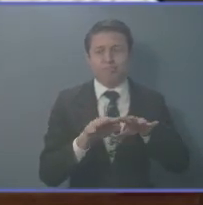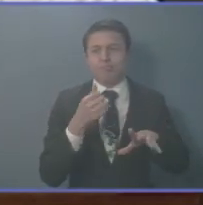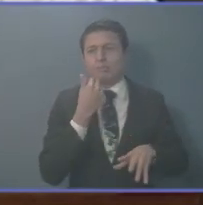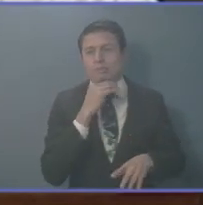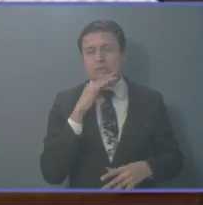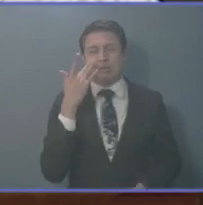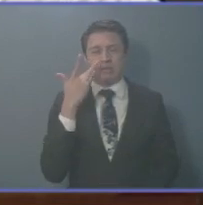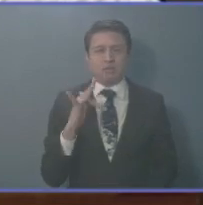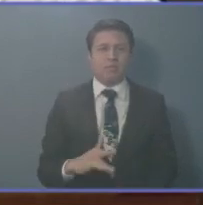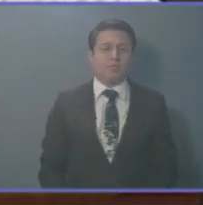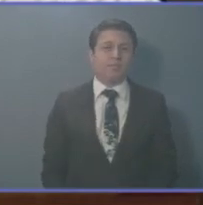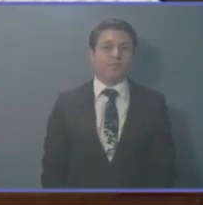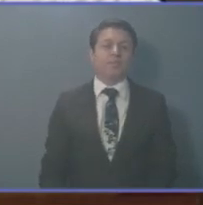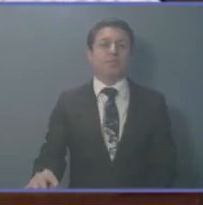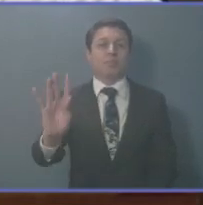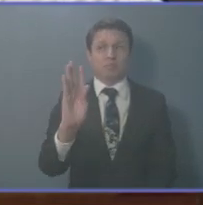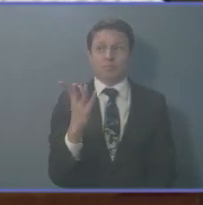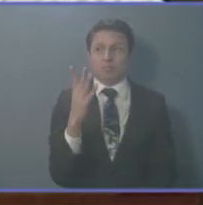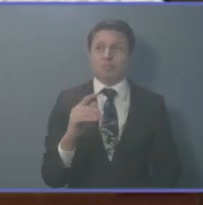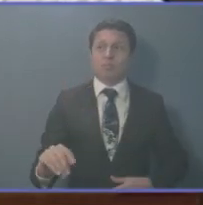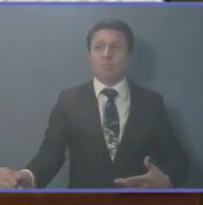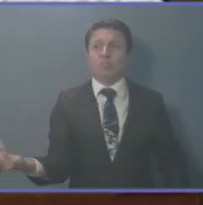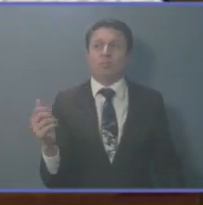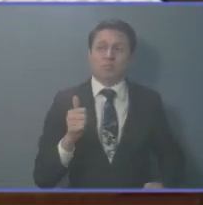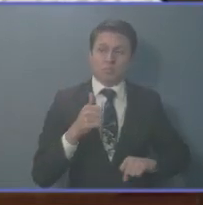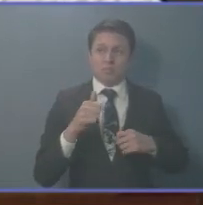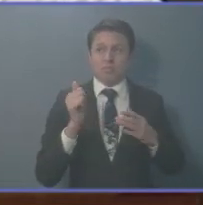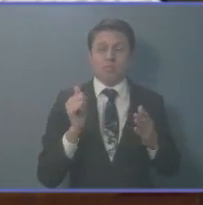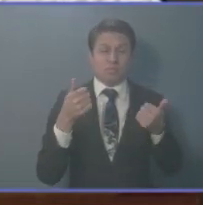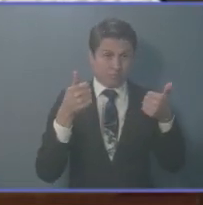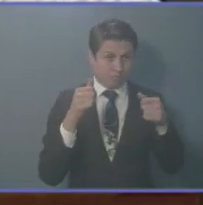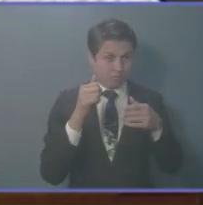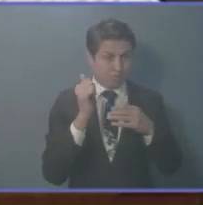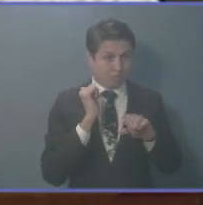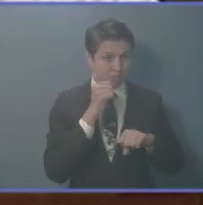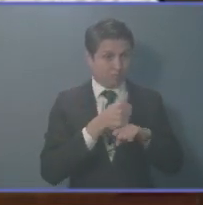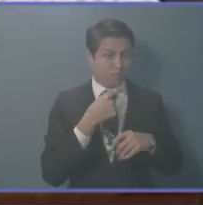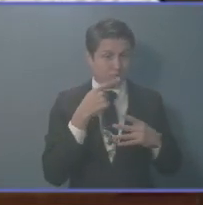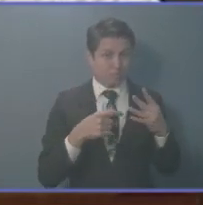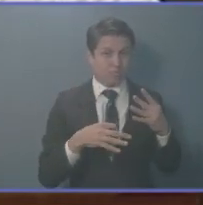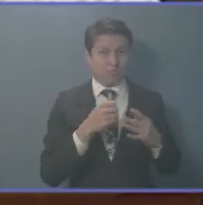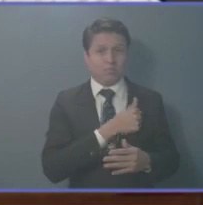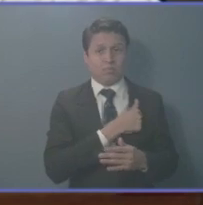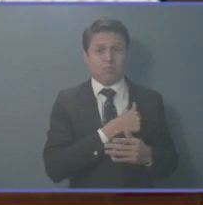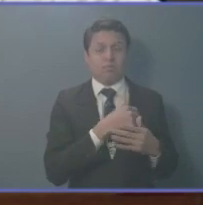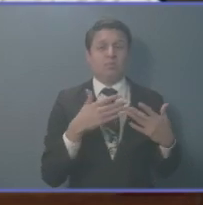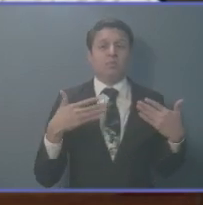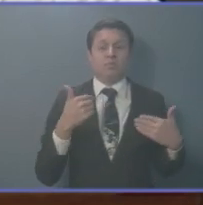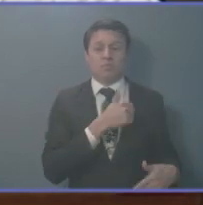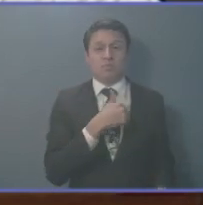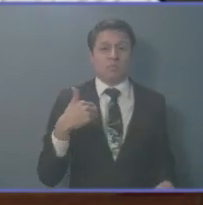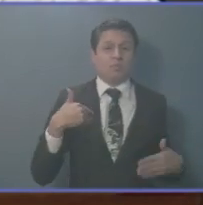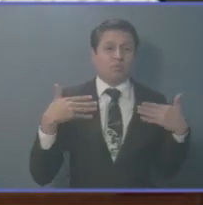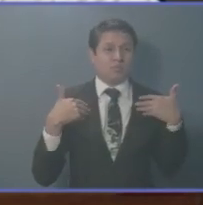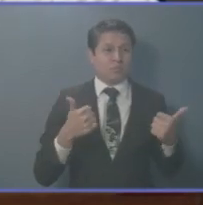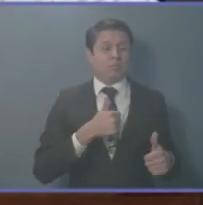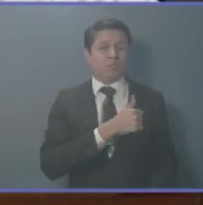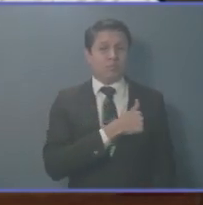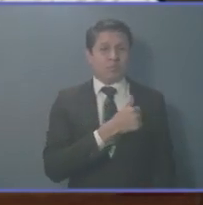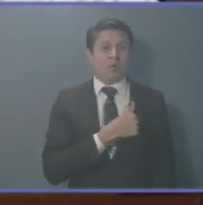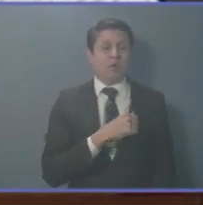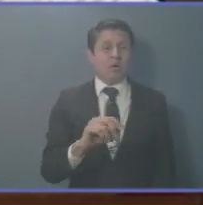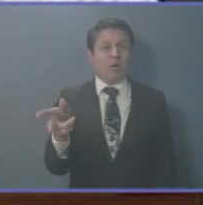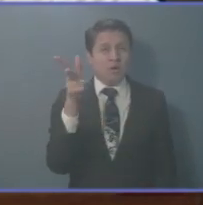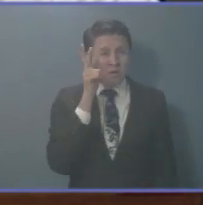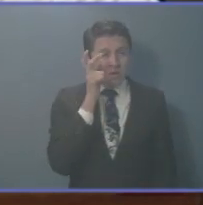sanitario. 4. Que de acuerdo a lo establecido en el artículo 136 del Código de Salud, corresponde al Ministerio de Salud someter a aislamiento, cuarentena, observación